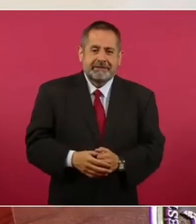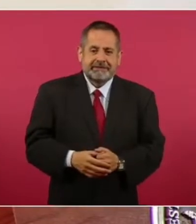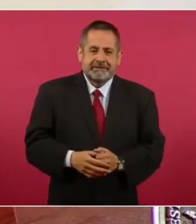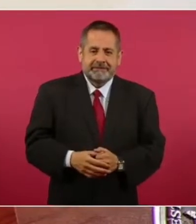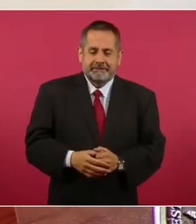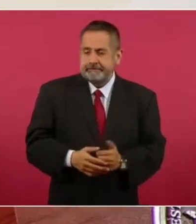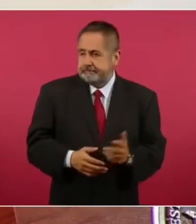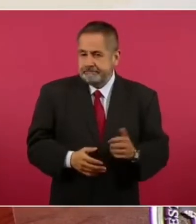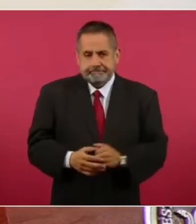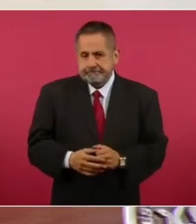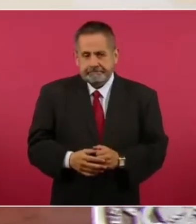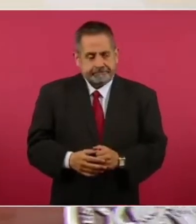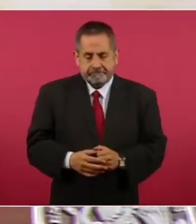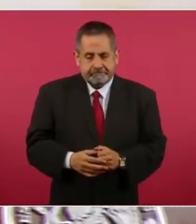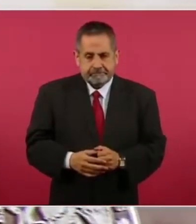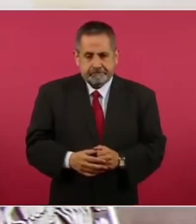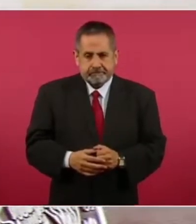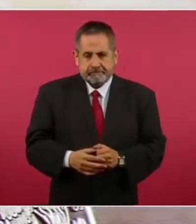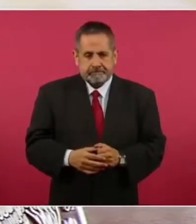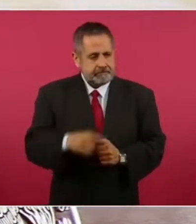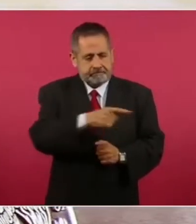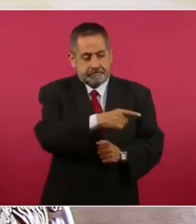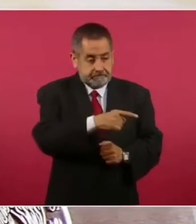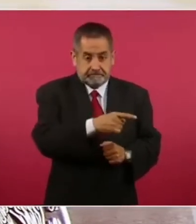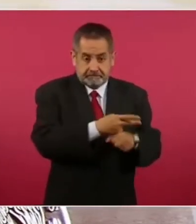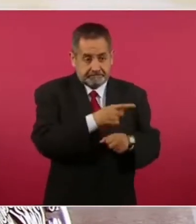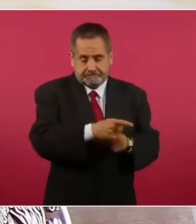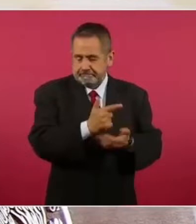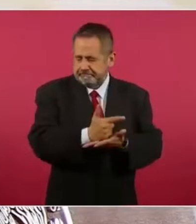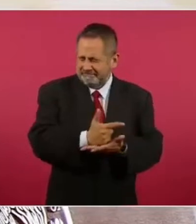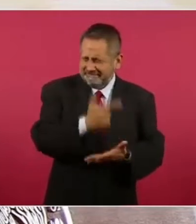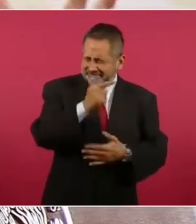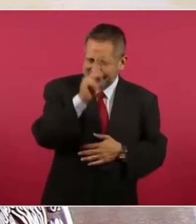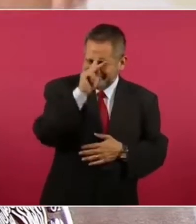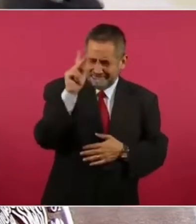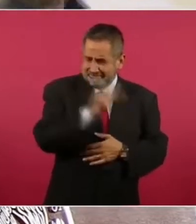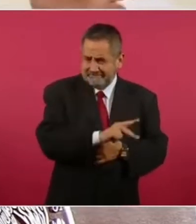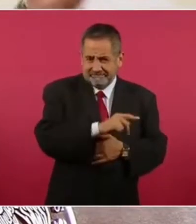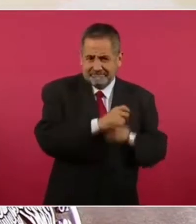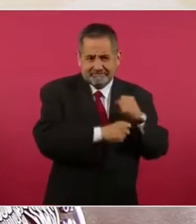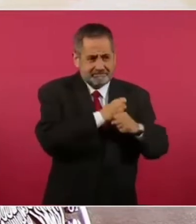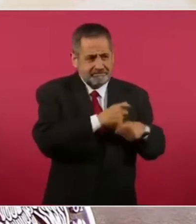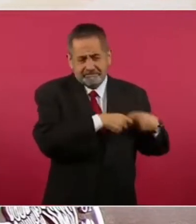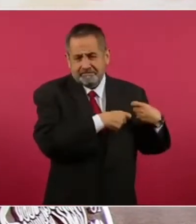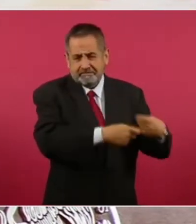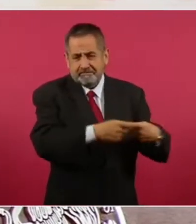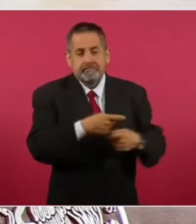Es que lo que sucedió fue gravísimo. Lo que pasa que como era un